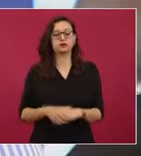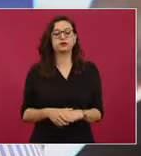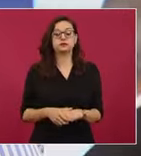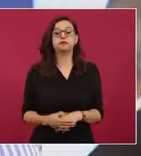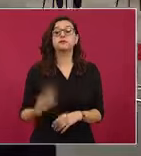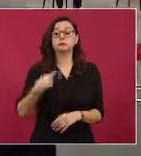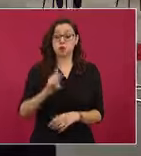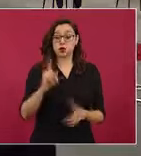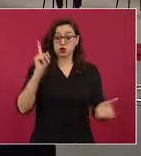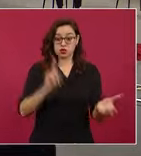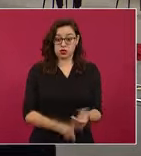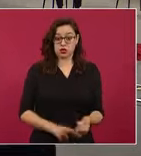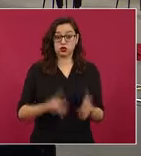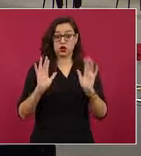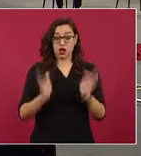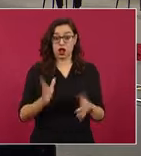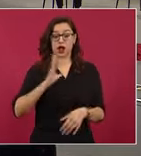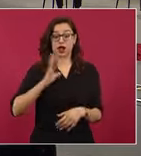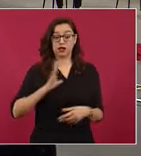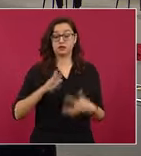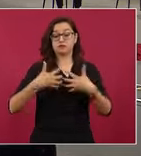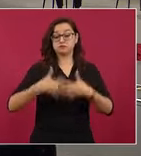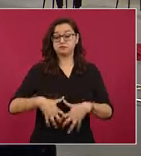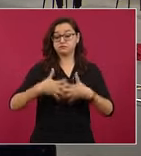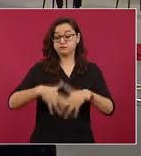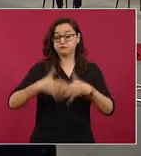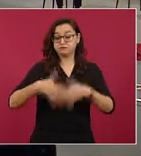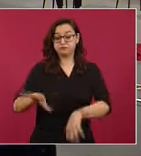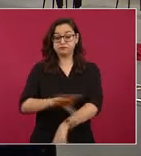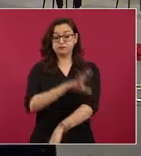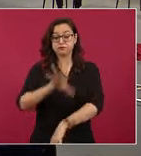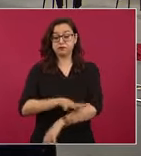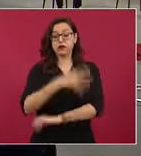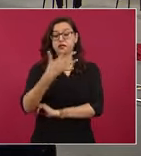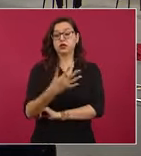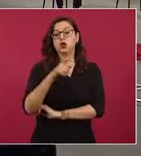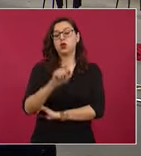de energía en el AIFA se generarán 5.000